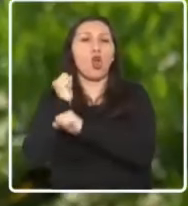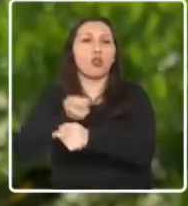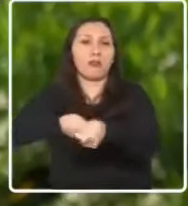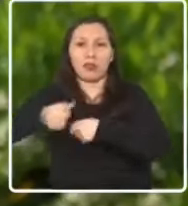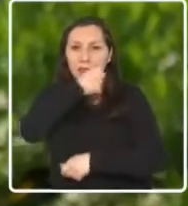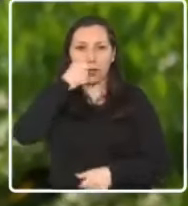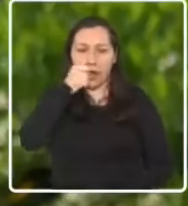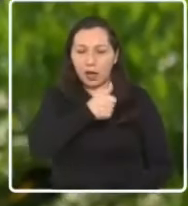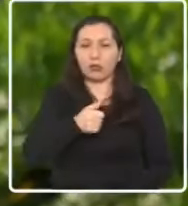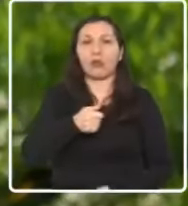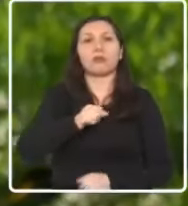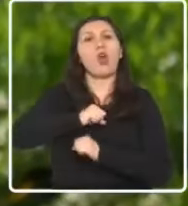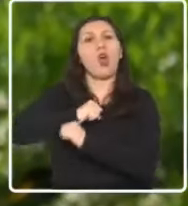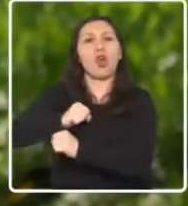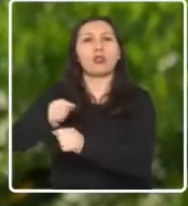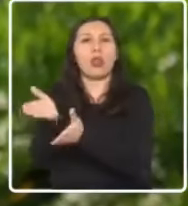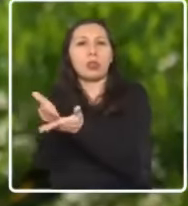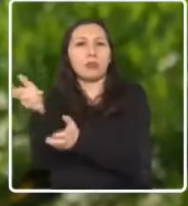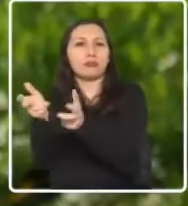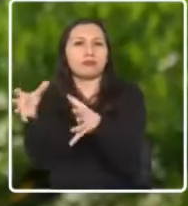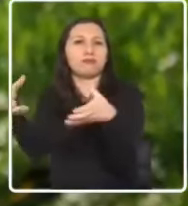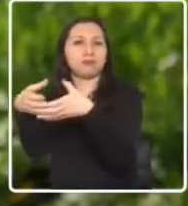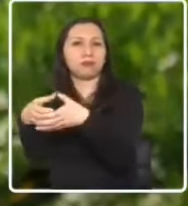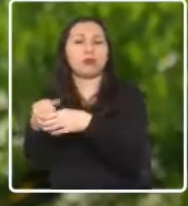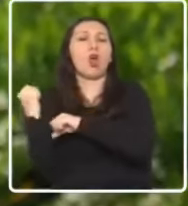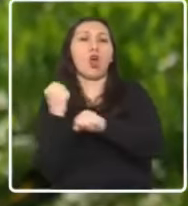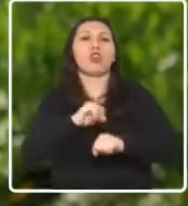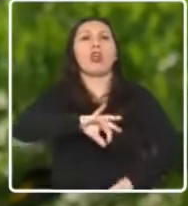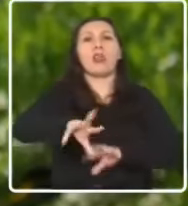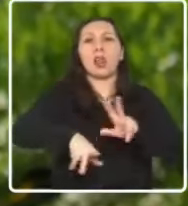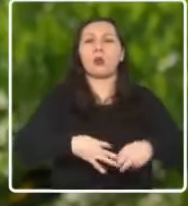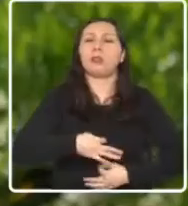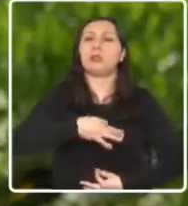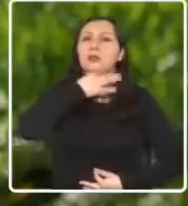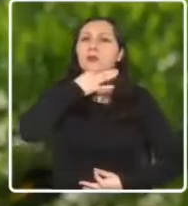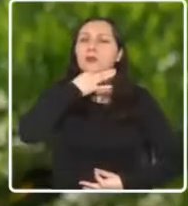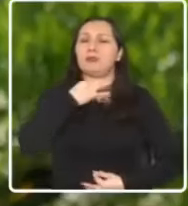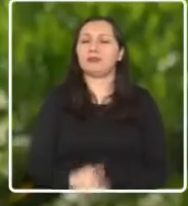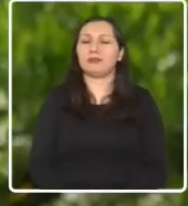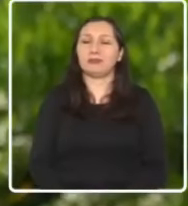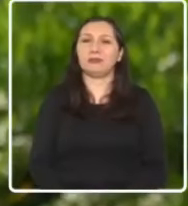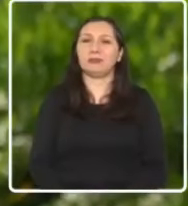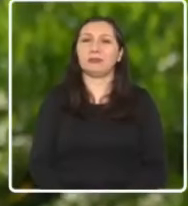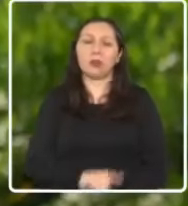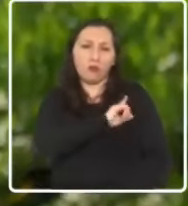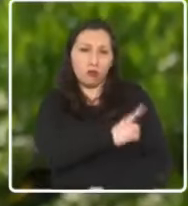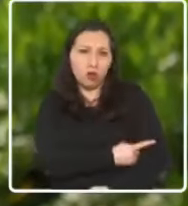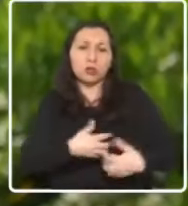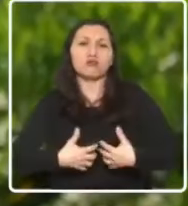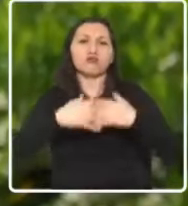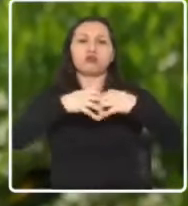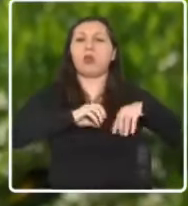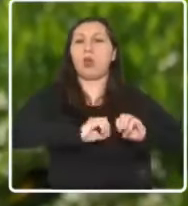narco, contra el crimen organizado, contra la delincuencia de cuello y corbata. Es fortalecer también